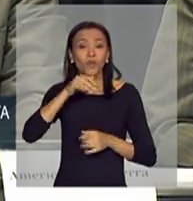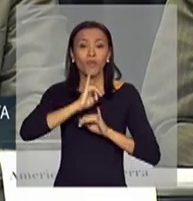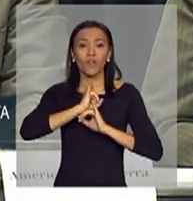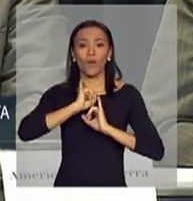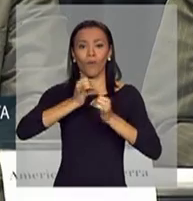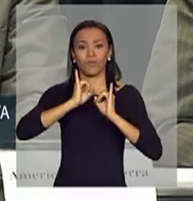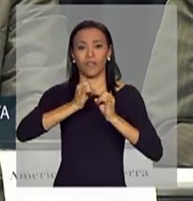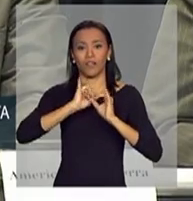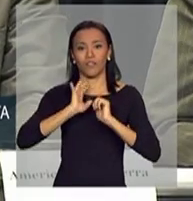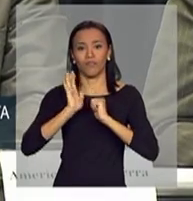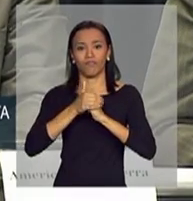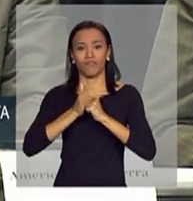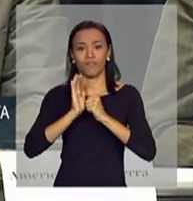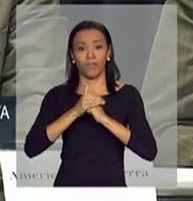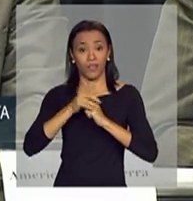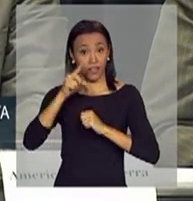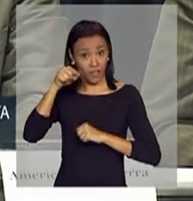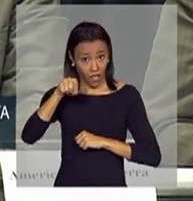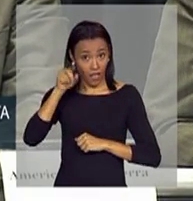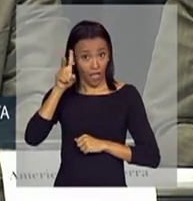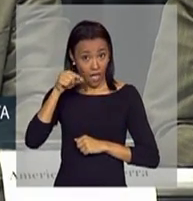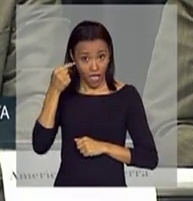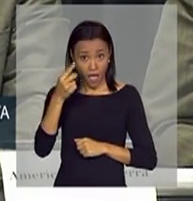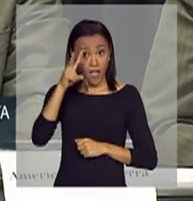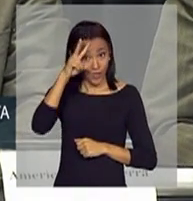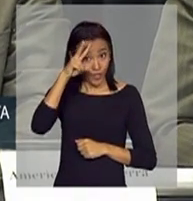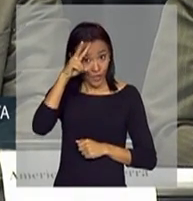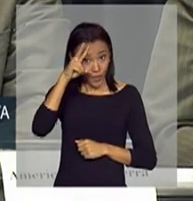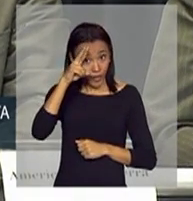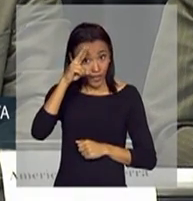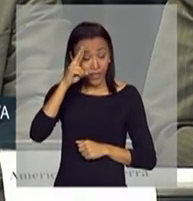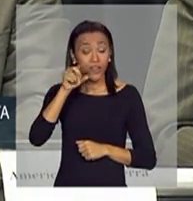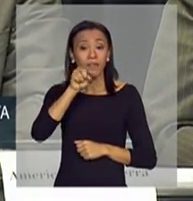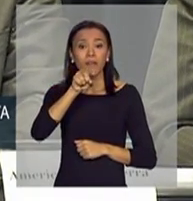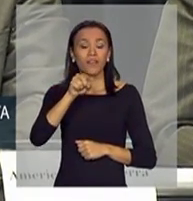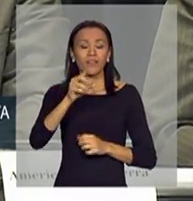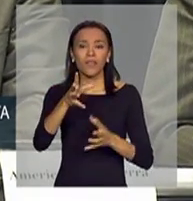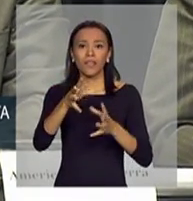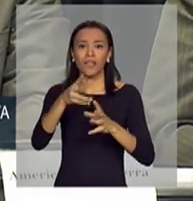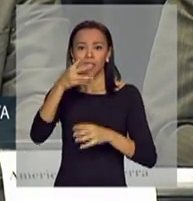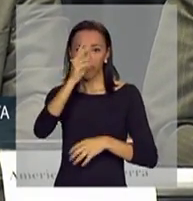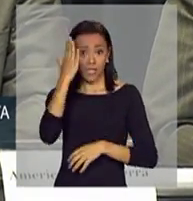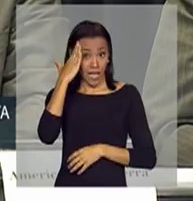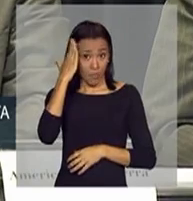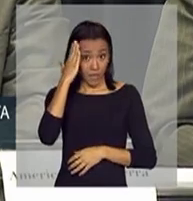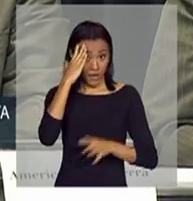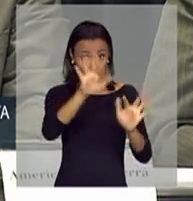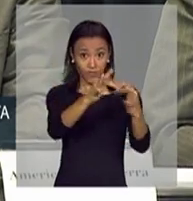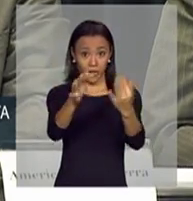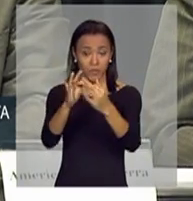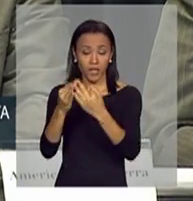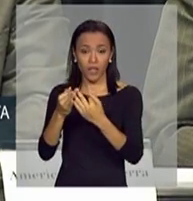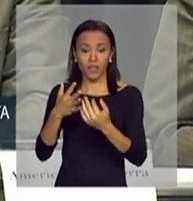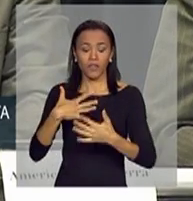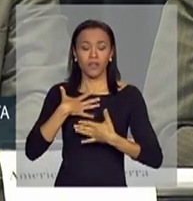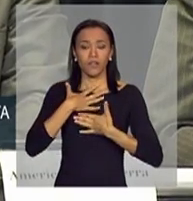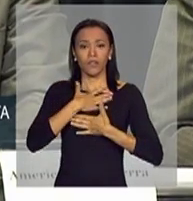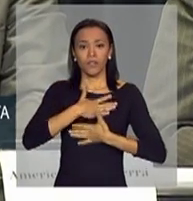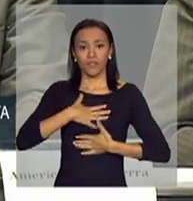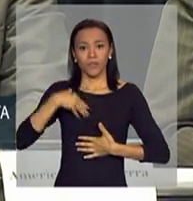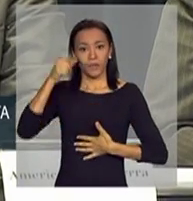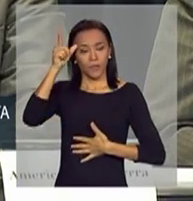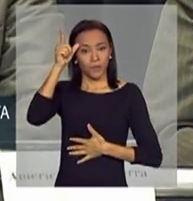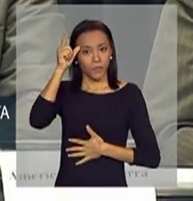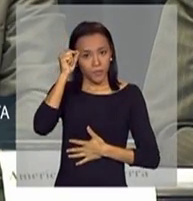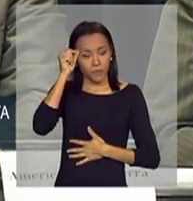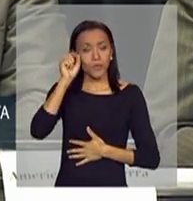que esa historia representaría para las víctimas y los familiares un reconocimiento de que algo oscuro